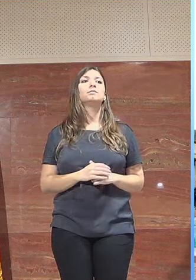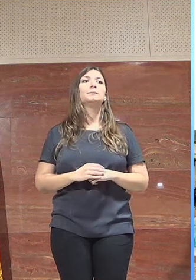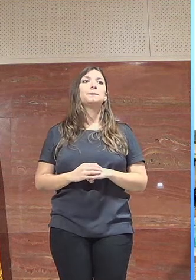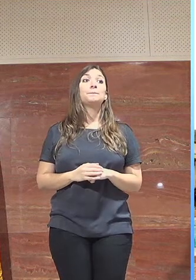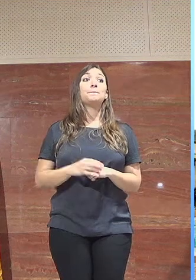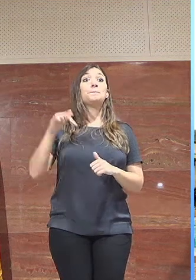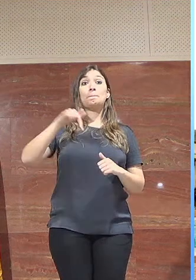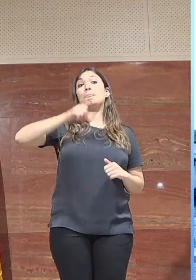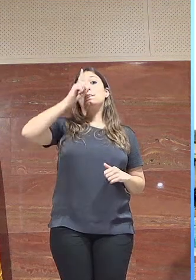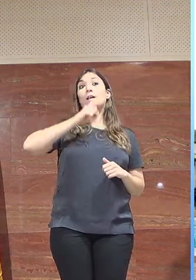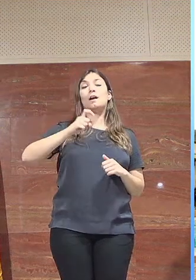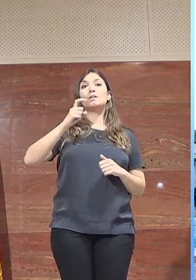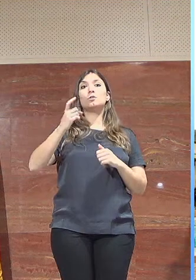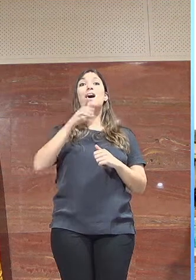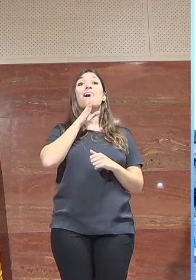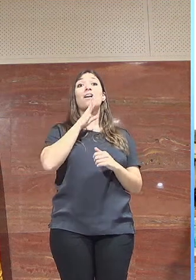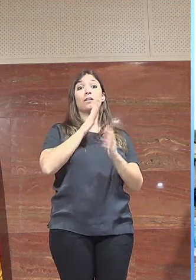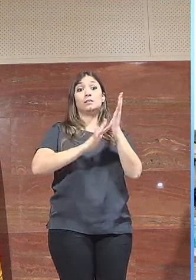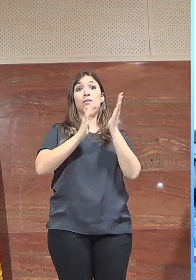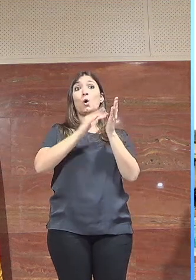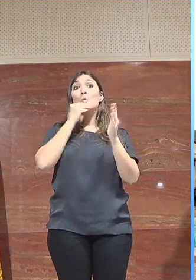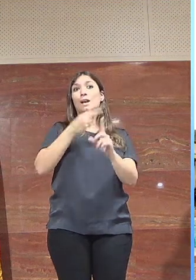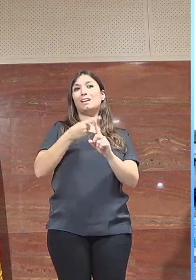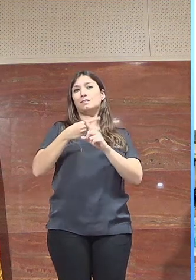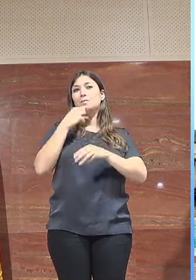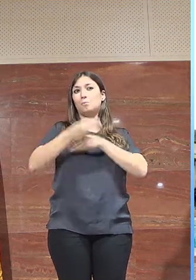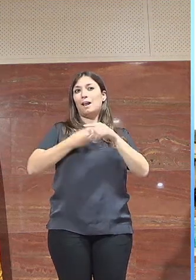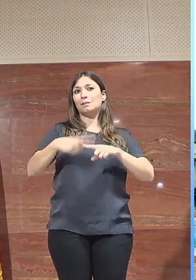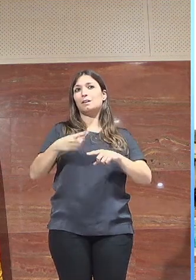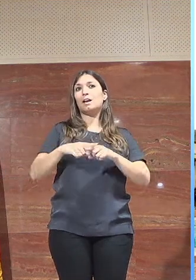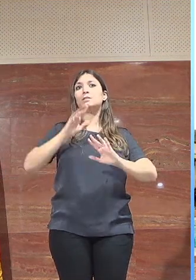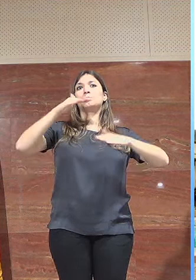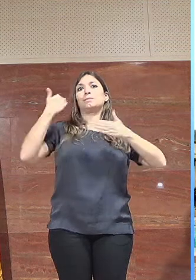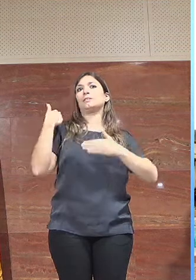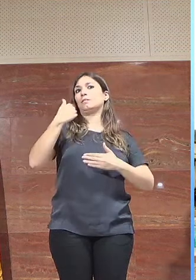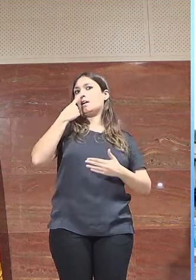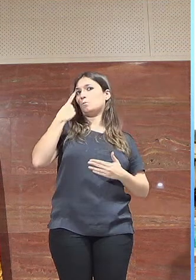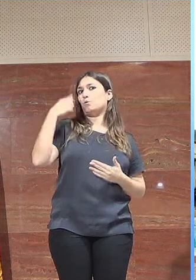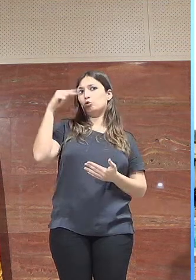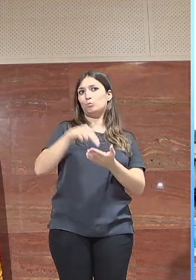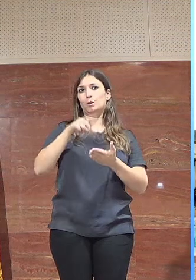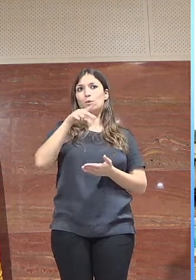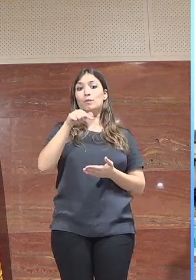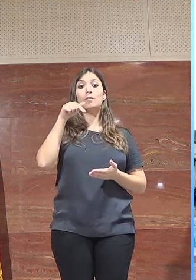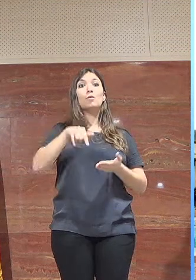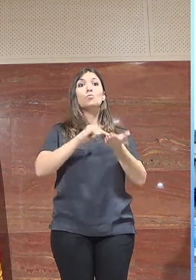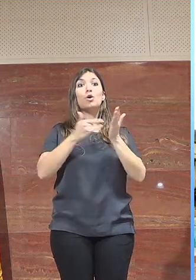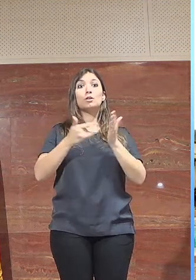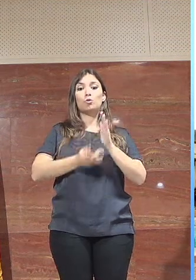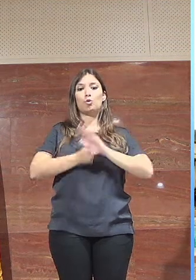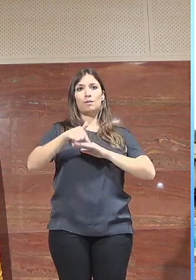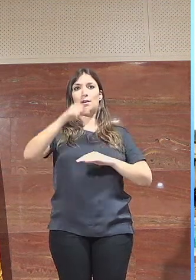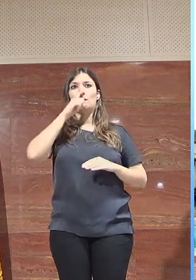Este año hemos recibido, estas buenas prácticas fueron recibidas el año pasado, en el 2012, y este es un proyecto que está abierto para el